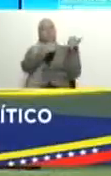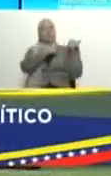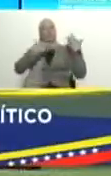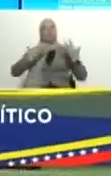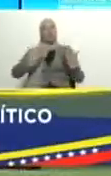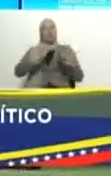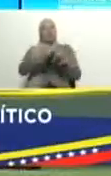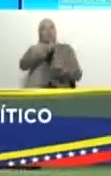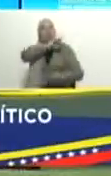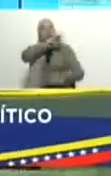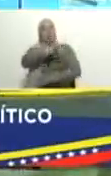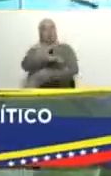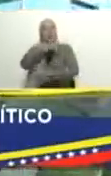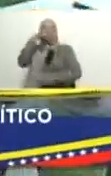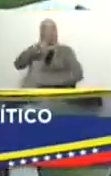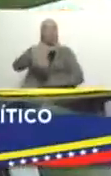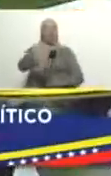Poder Popular.